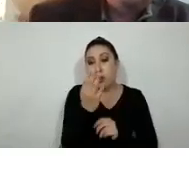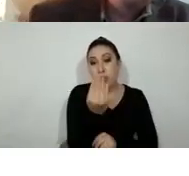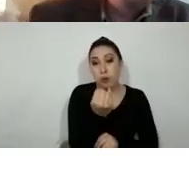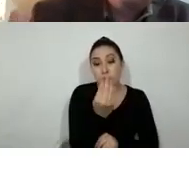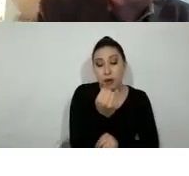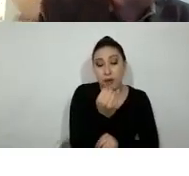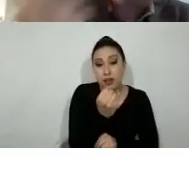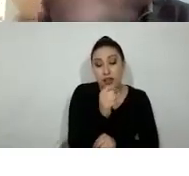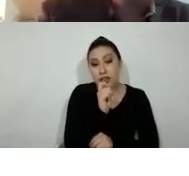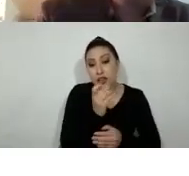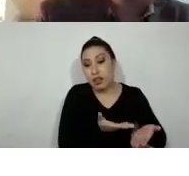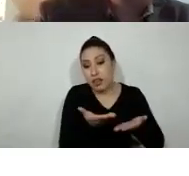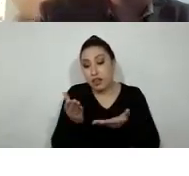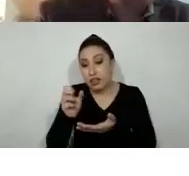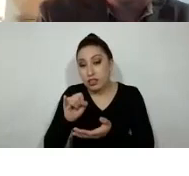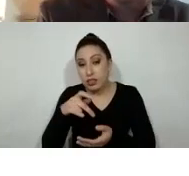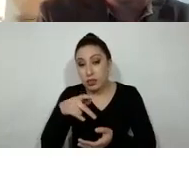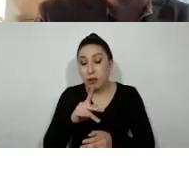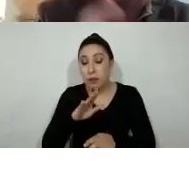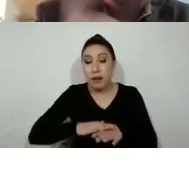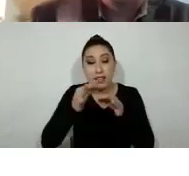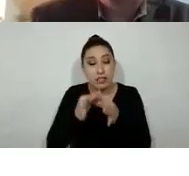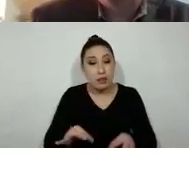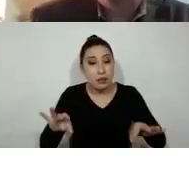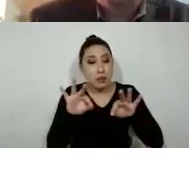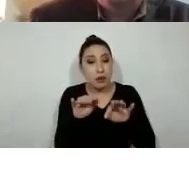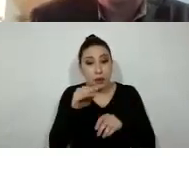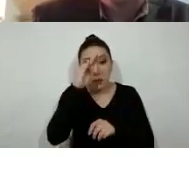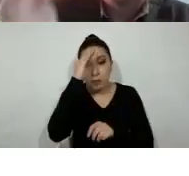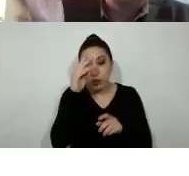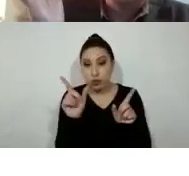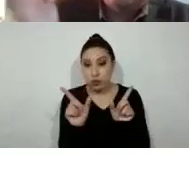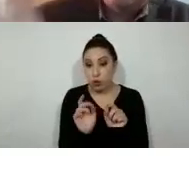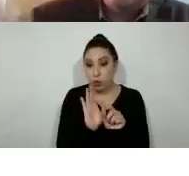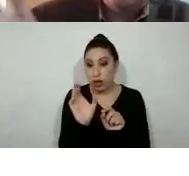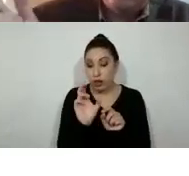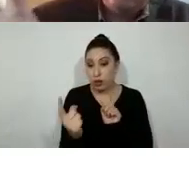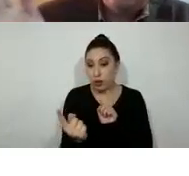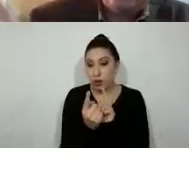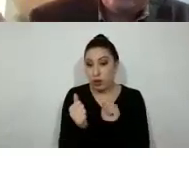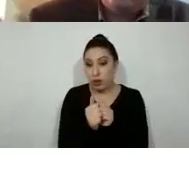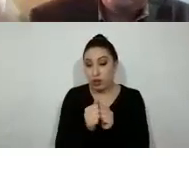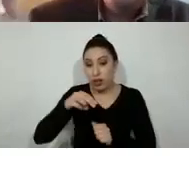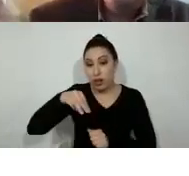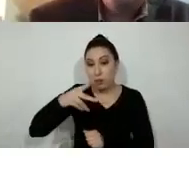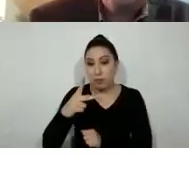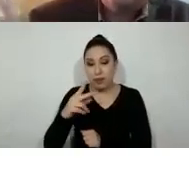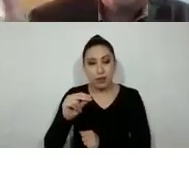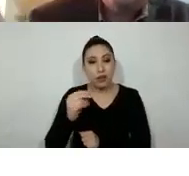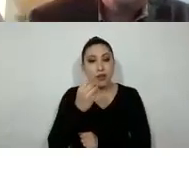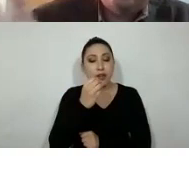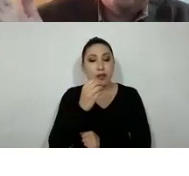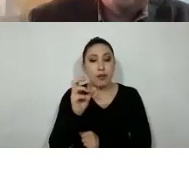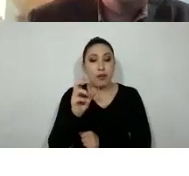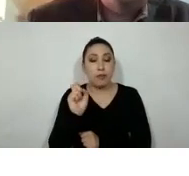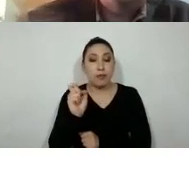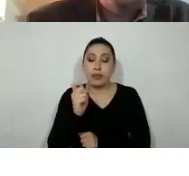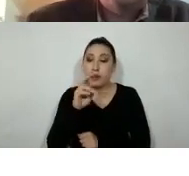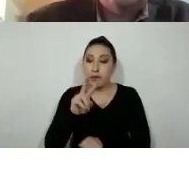presentan, pero el filtro más importante no es el juez de control, sino es el fiscal, el MP, que revisa